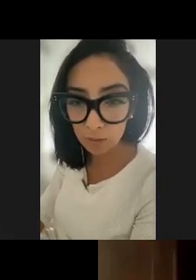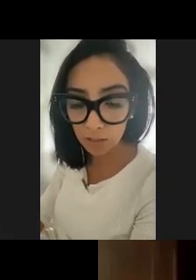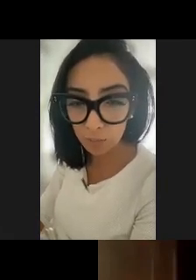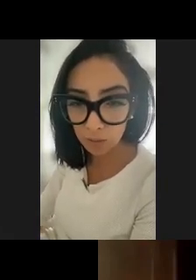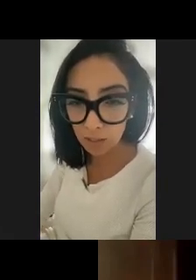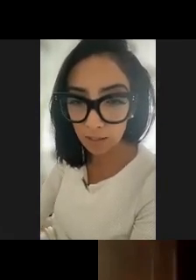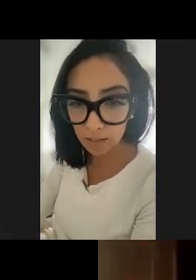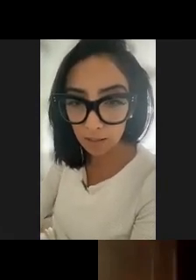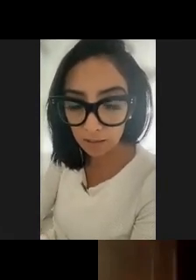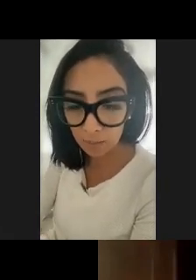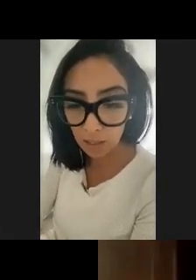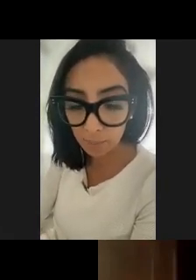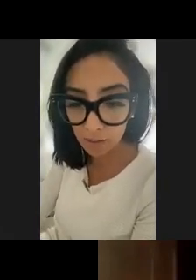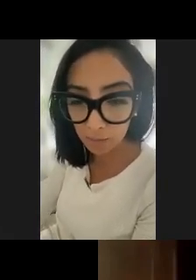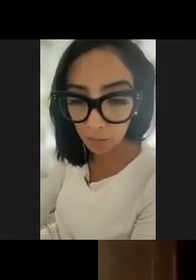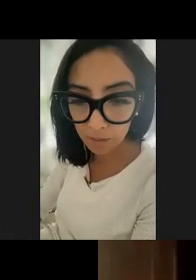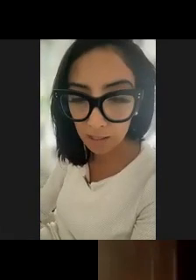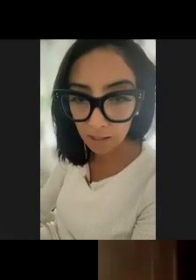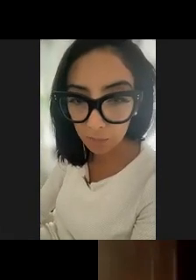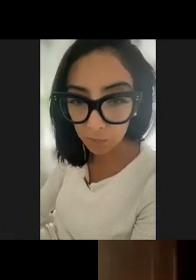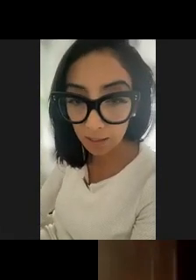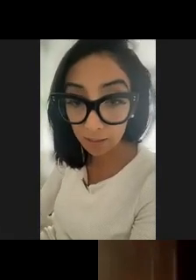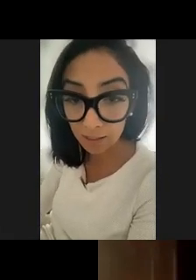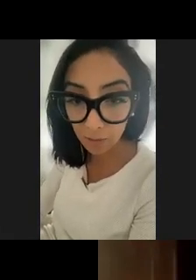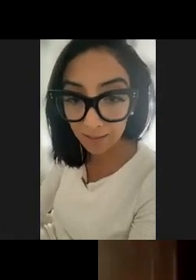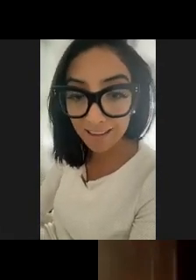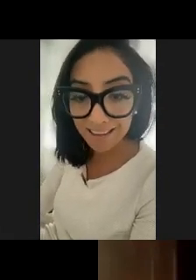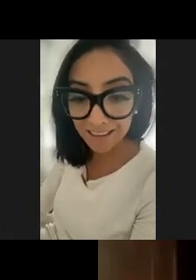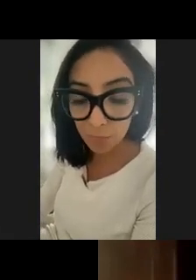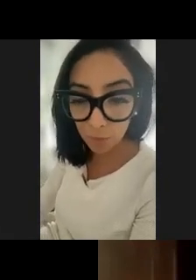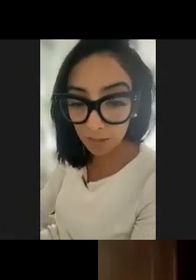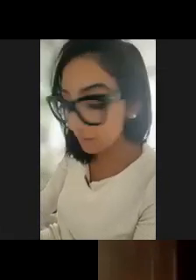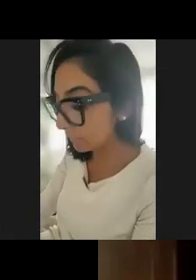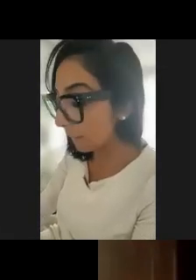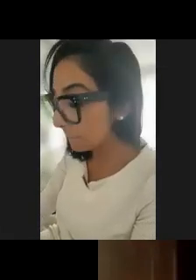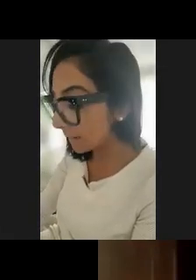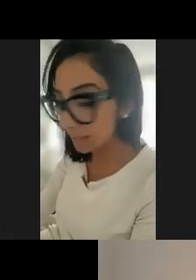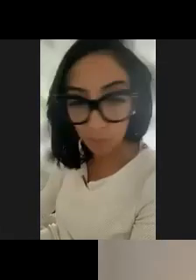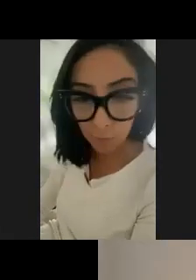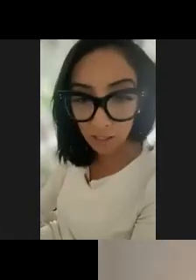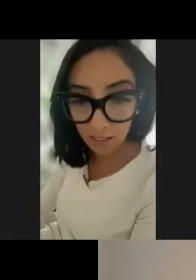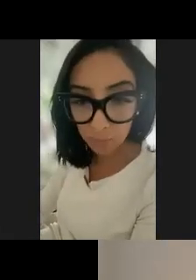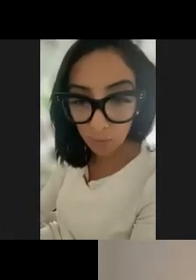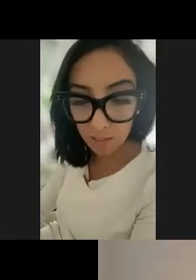ya lo señaló mi diputada, la diputada del PRD, mi compañera, la diputada Gabriela Quiroga, que ampara, que protege y que promueve la